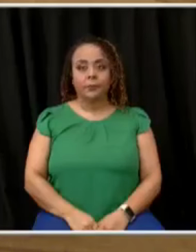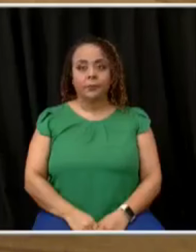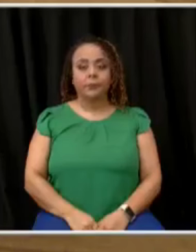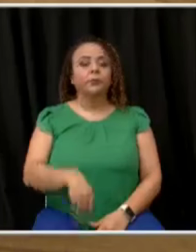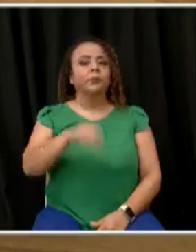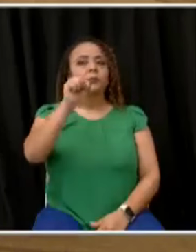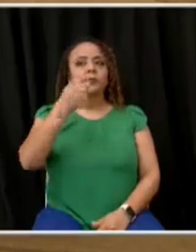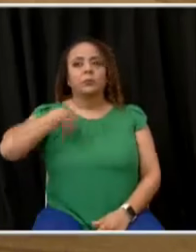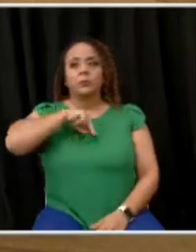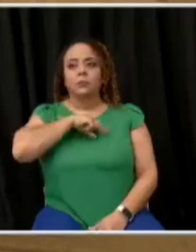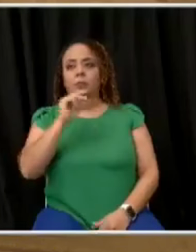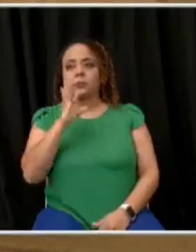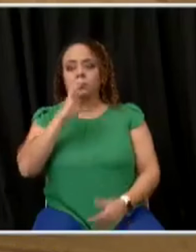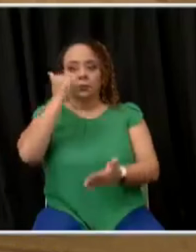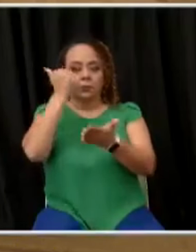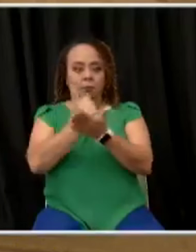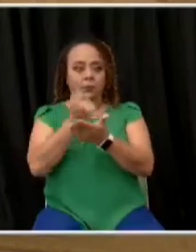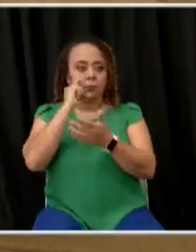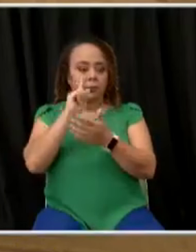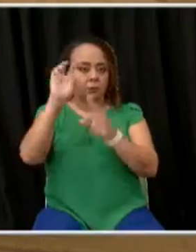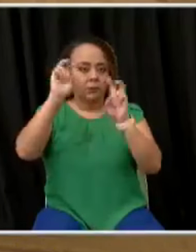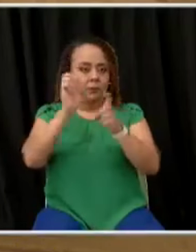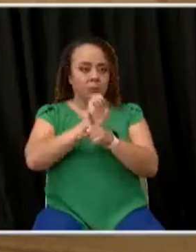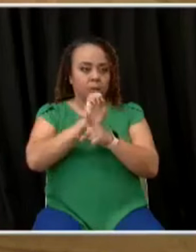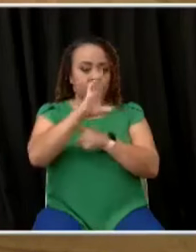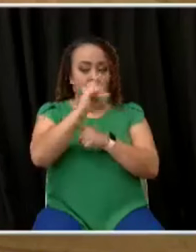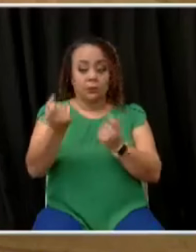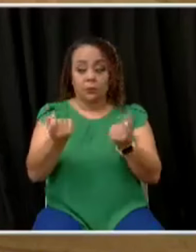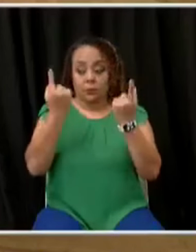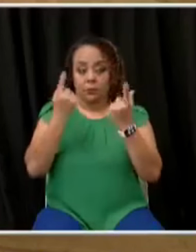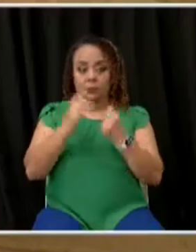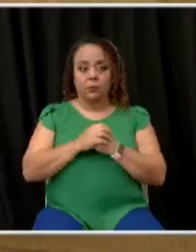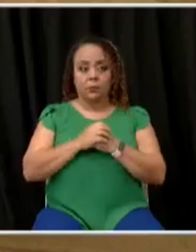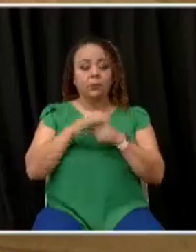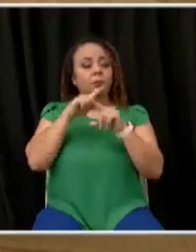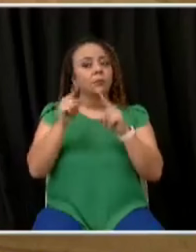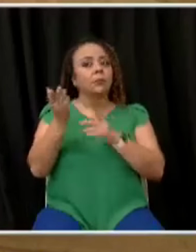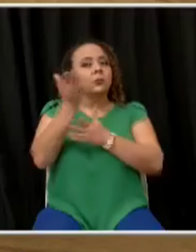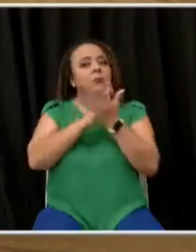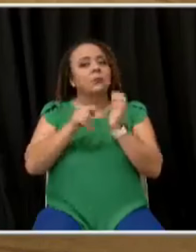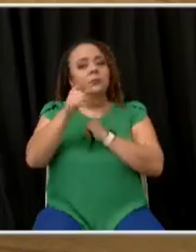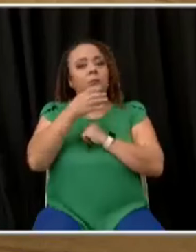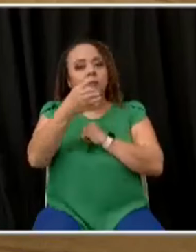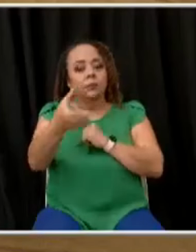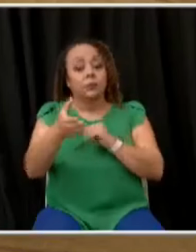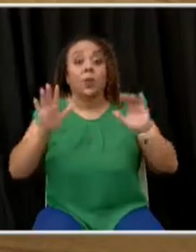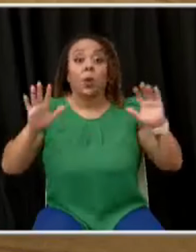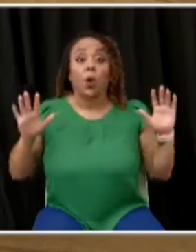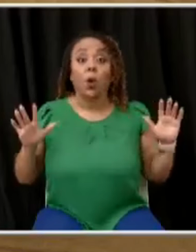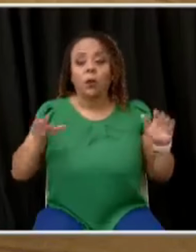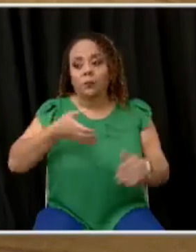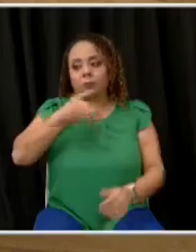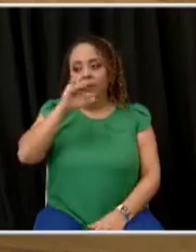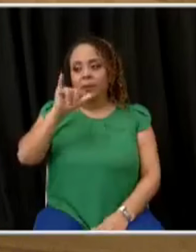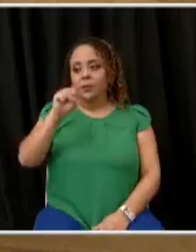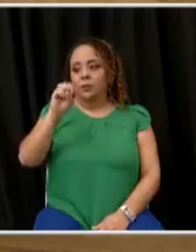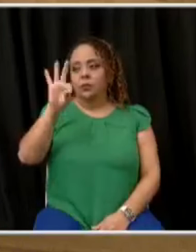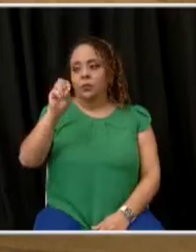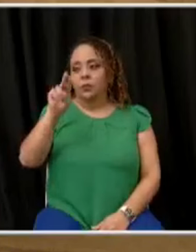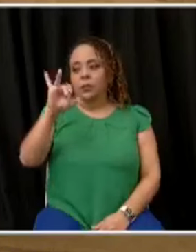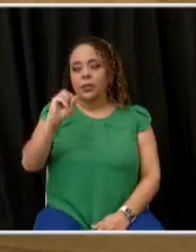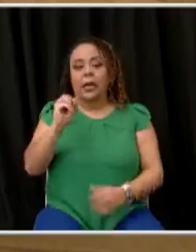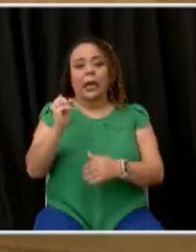cierto, no hablamos de una marca por un tema ético y entiendo su posición, pero alguna que usted recomienda, la bebida isotónica perfecta es